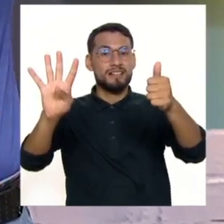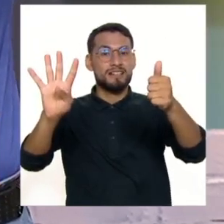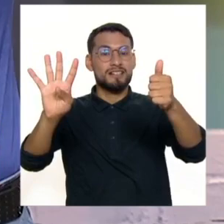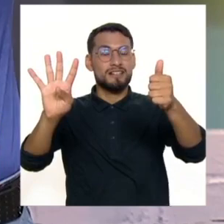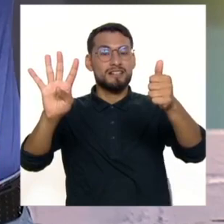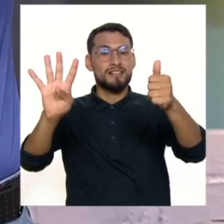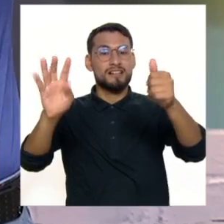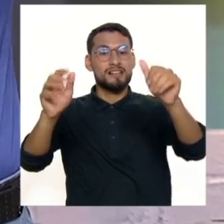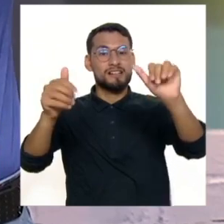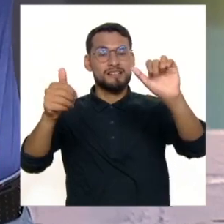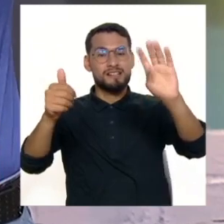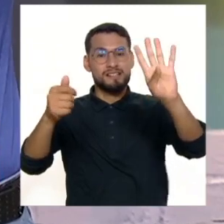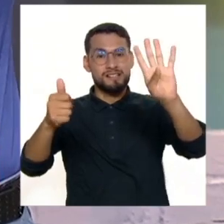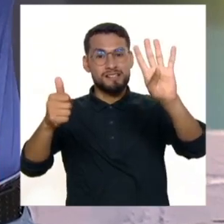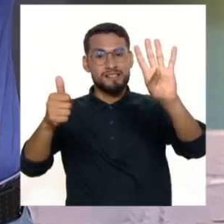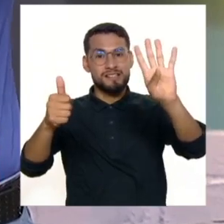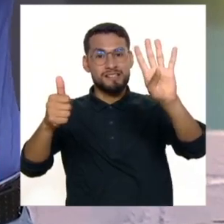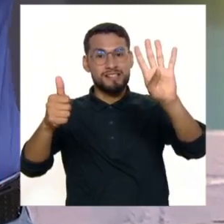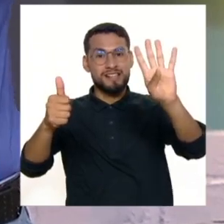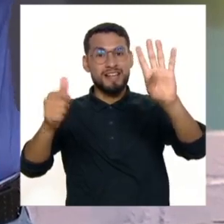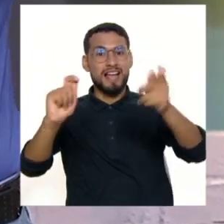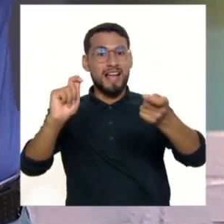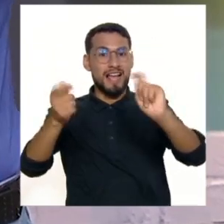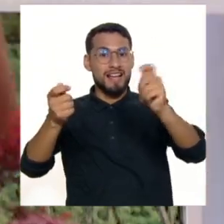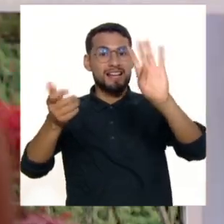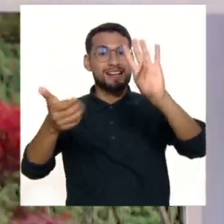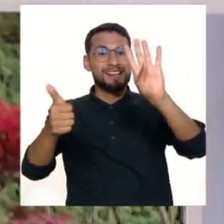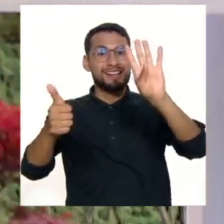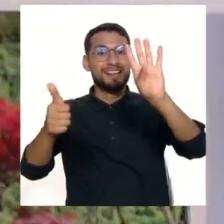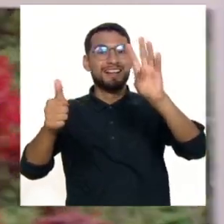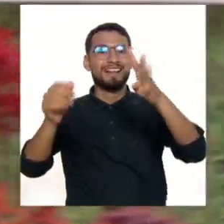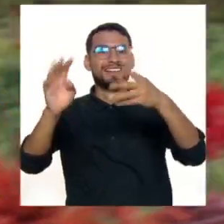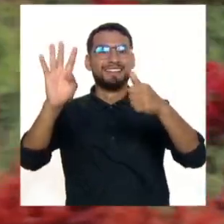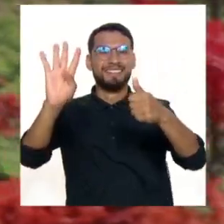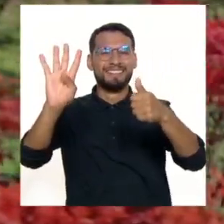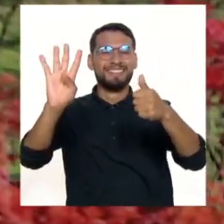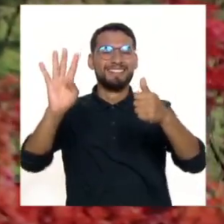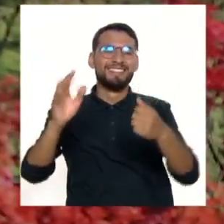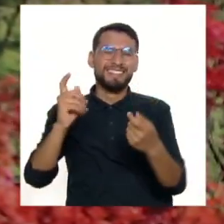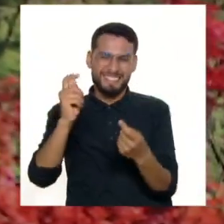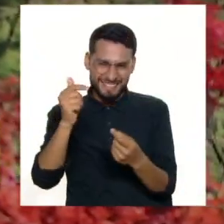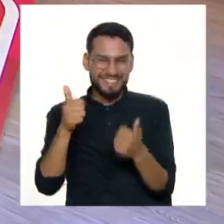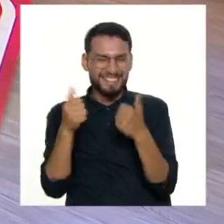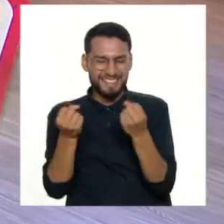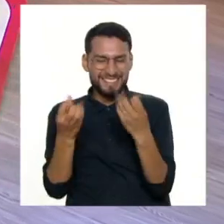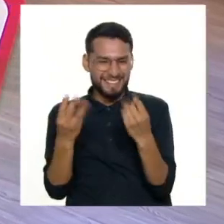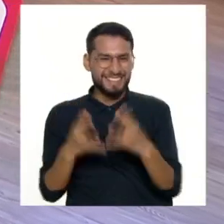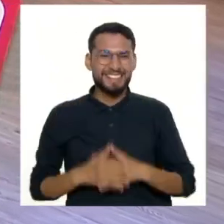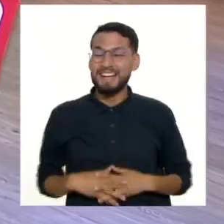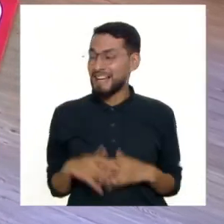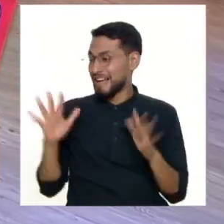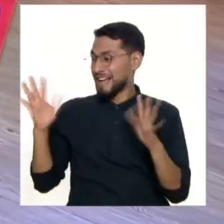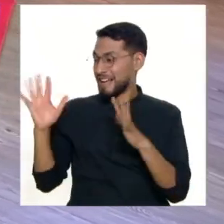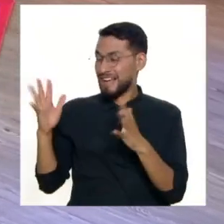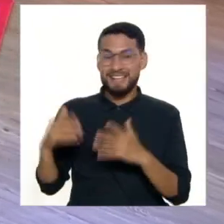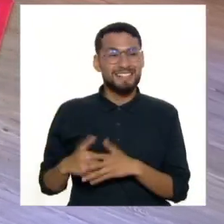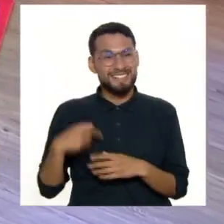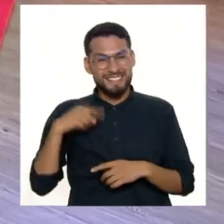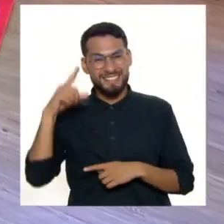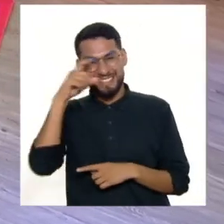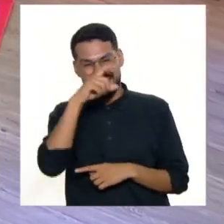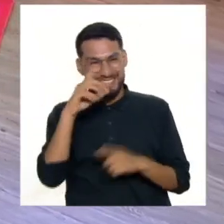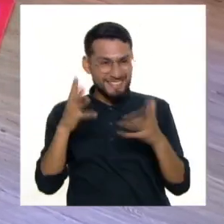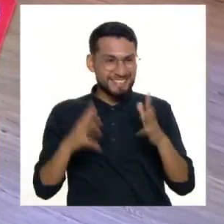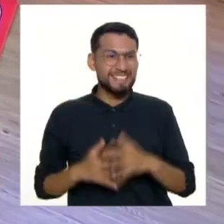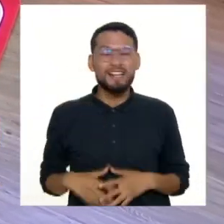izquierda, derecha, cambio. Sí. Uy, no. Y cambio. Muy bien, ya salió, muy bien. Bueno, a mí ciertamente me cuesta